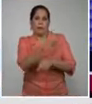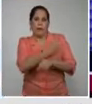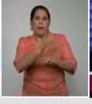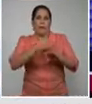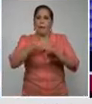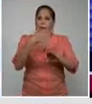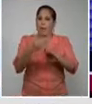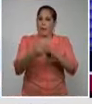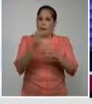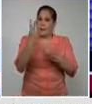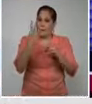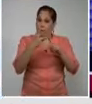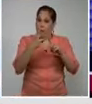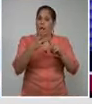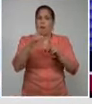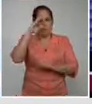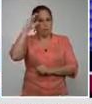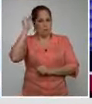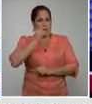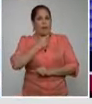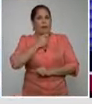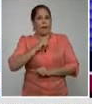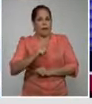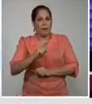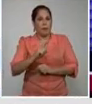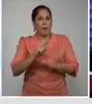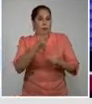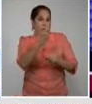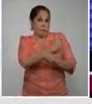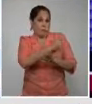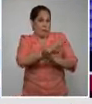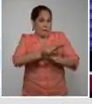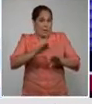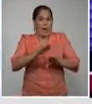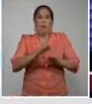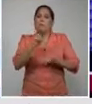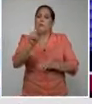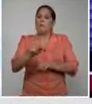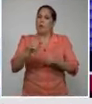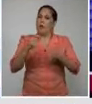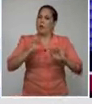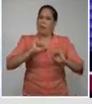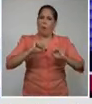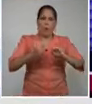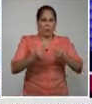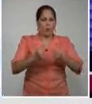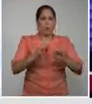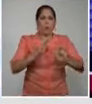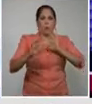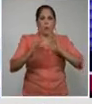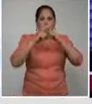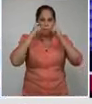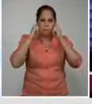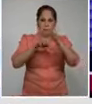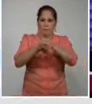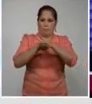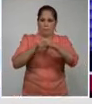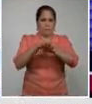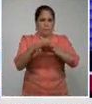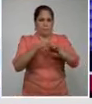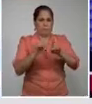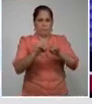segunda dosis. Pero se sabe que para evitar la enfermedad sintomática el sujeto debe completar su esquema de vacunación. Ahora, el sujeto puede dar